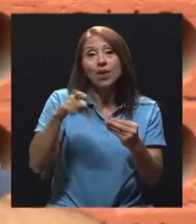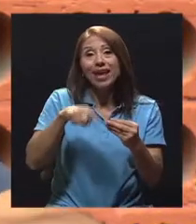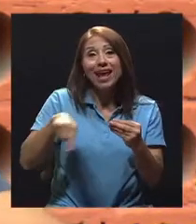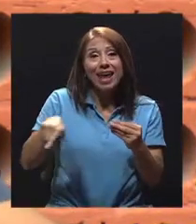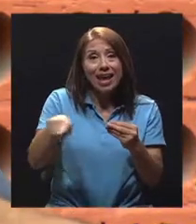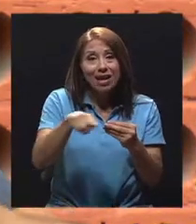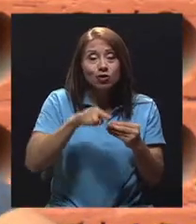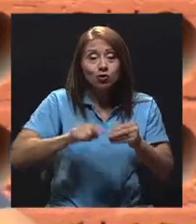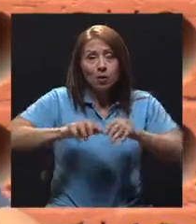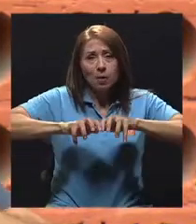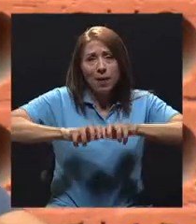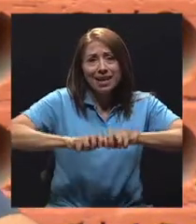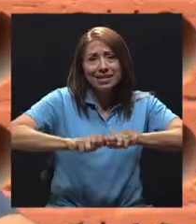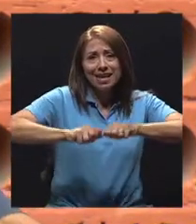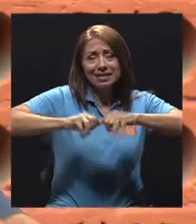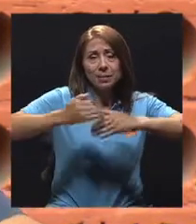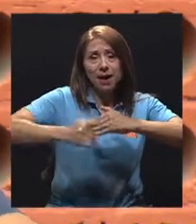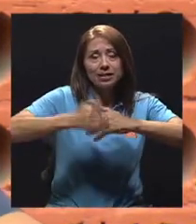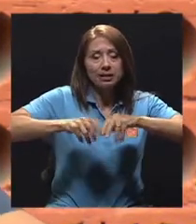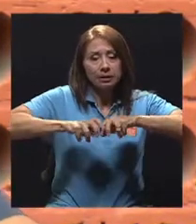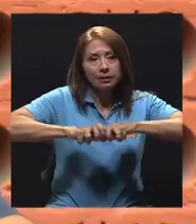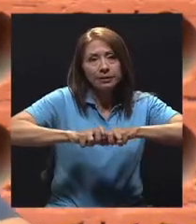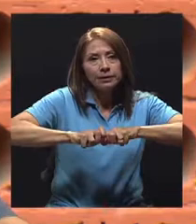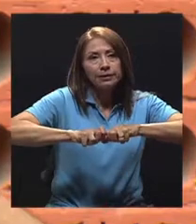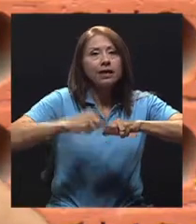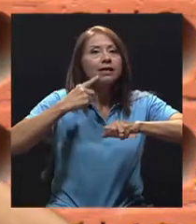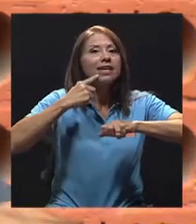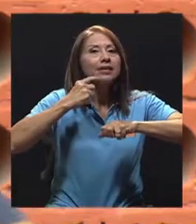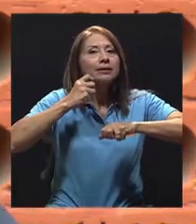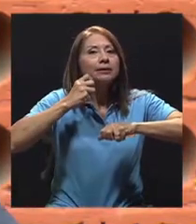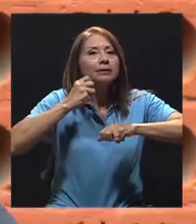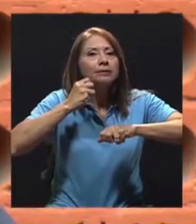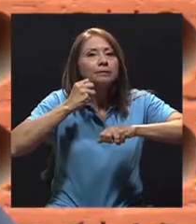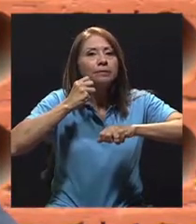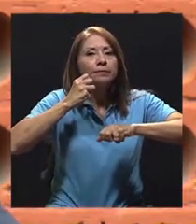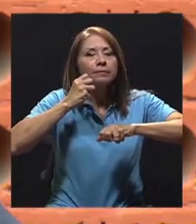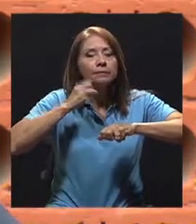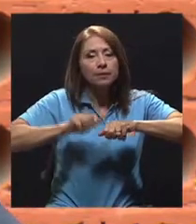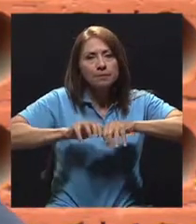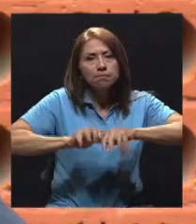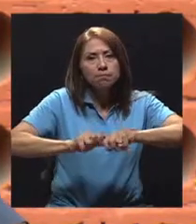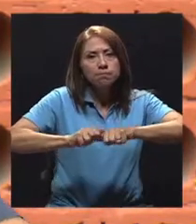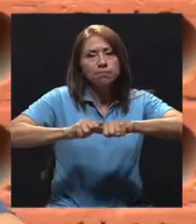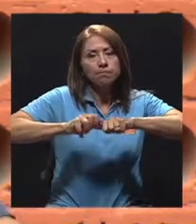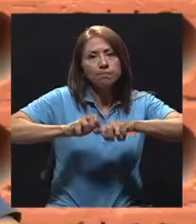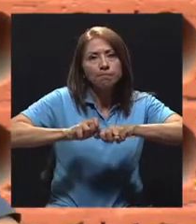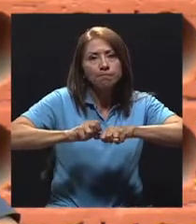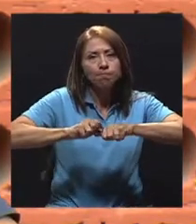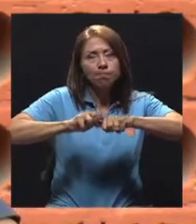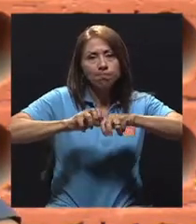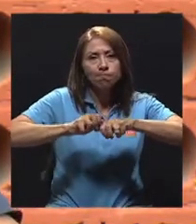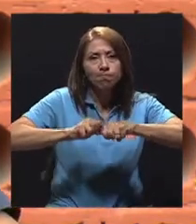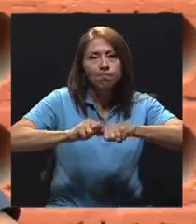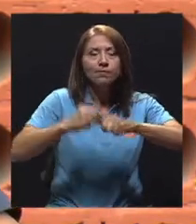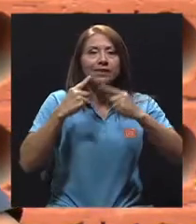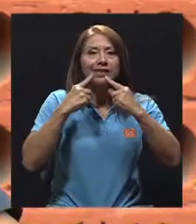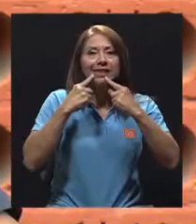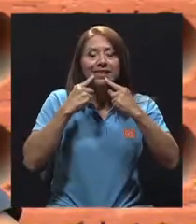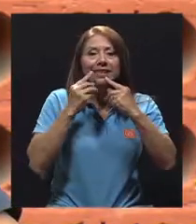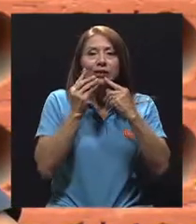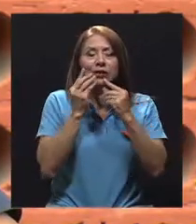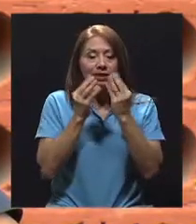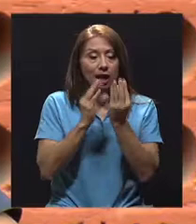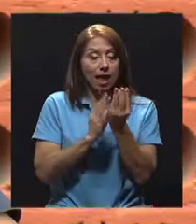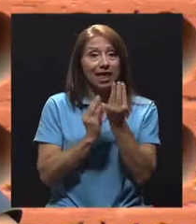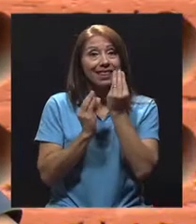Por el estar apretando a la hora de amasar, apretar los dientes, el esmalte se hace más delgado, como lo dijimos anteriormente, conforme